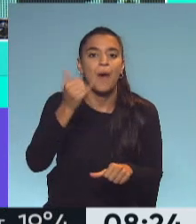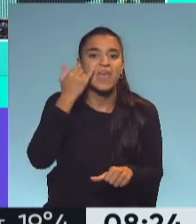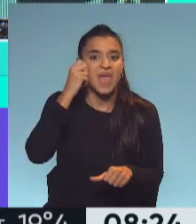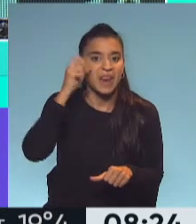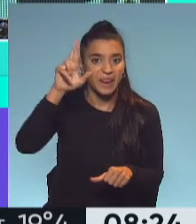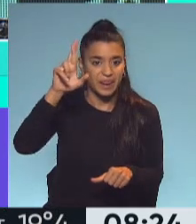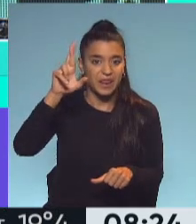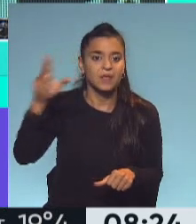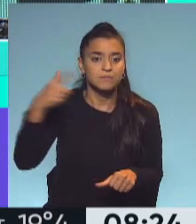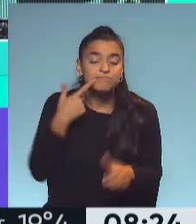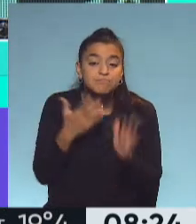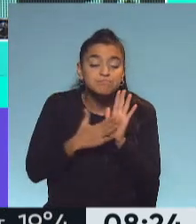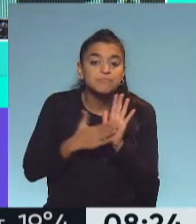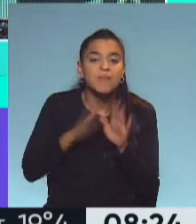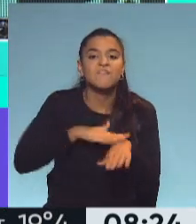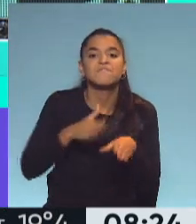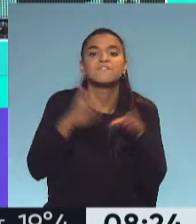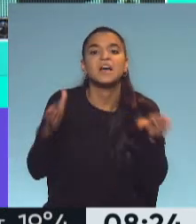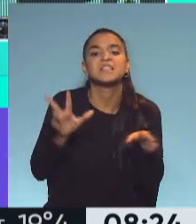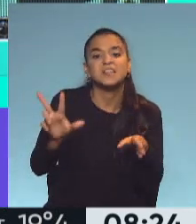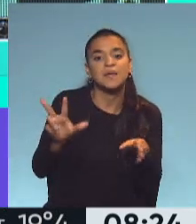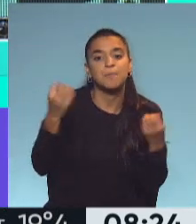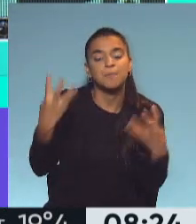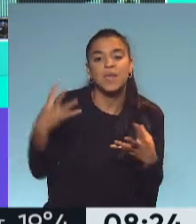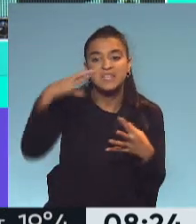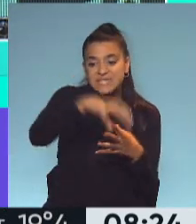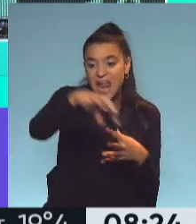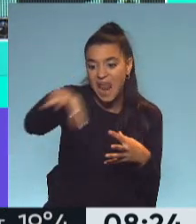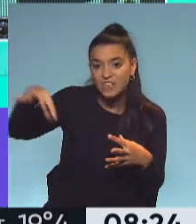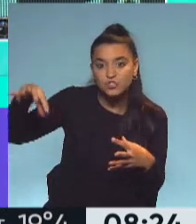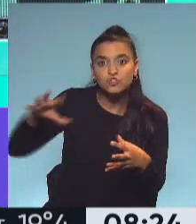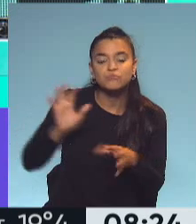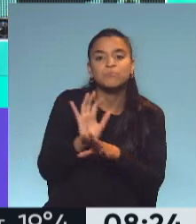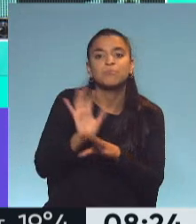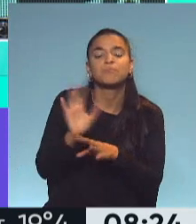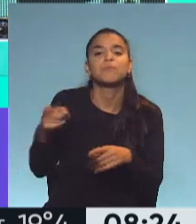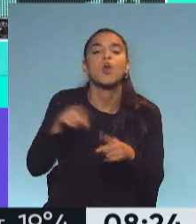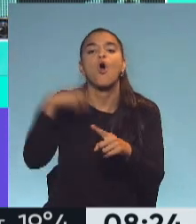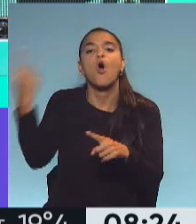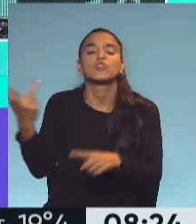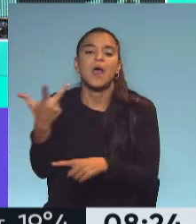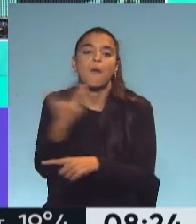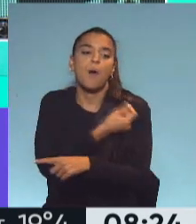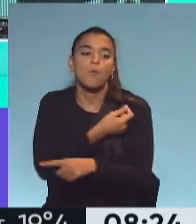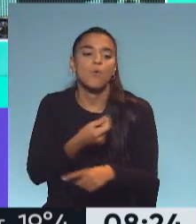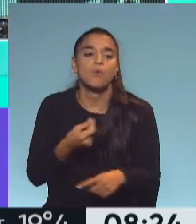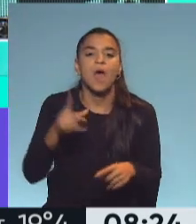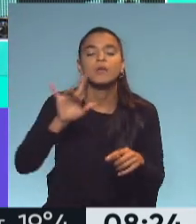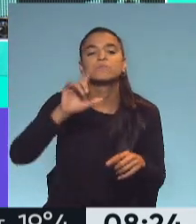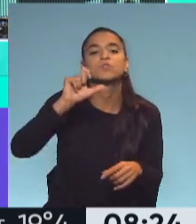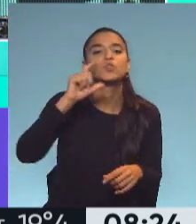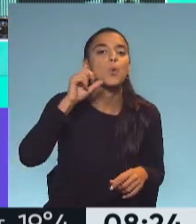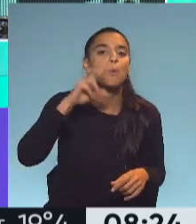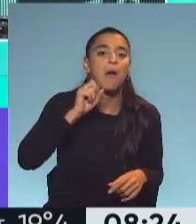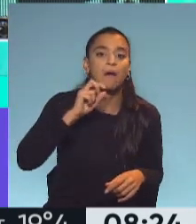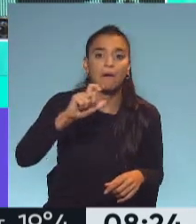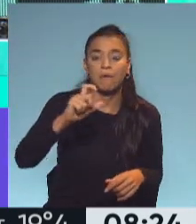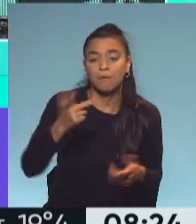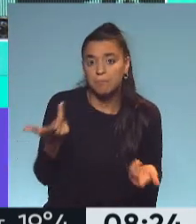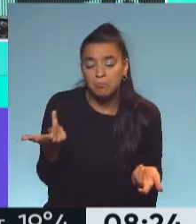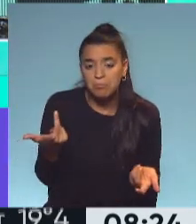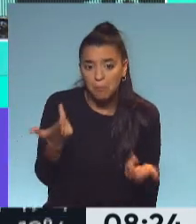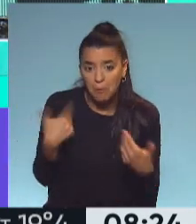y se está experimentando en fase 3, prestó las instalaciones, con la vacuna de CureVac, que está ahí muy cerquita de ser aprobada y